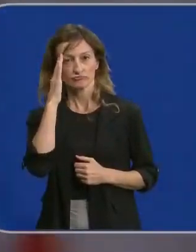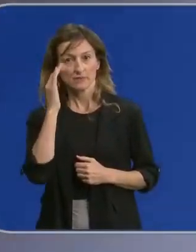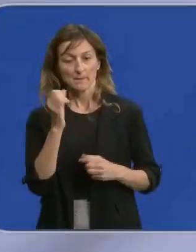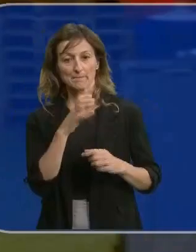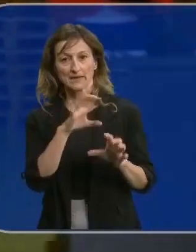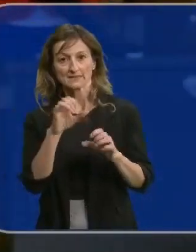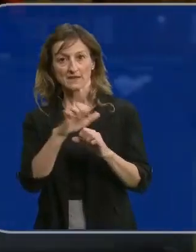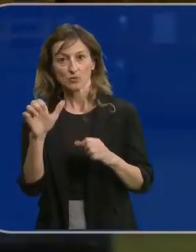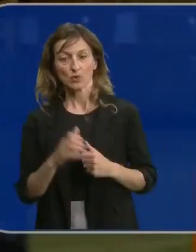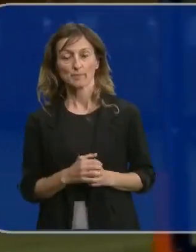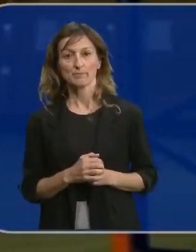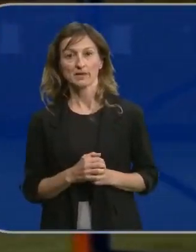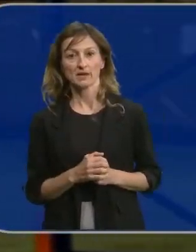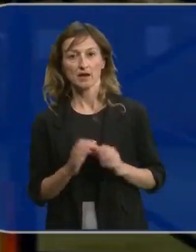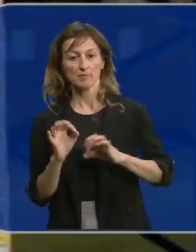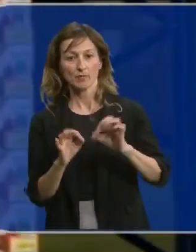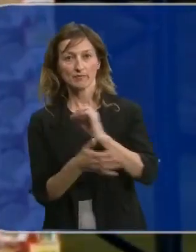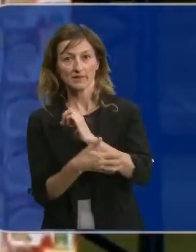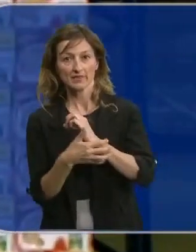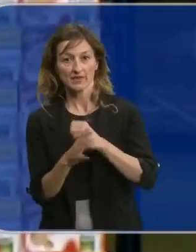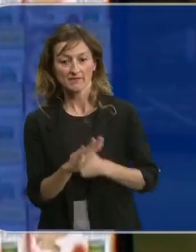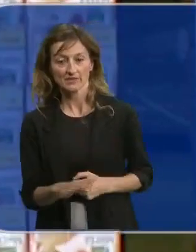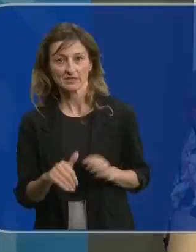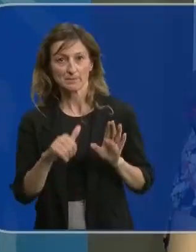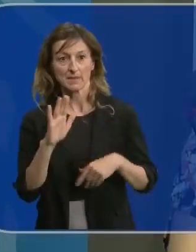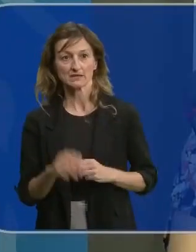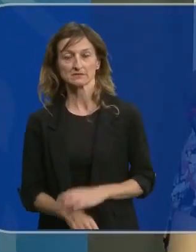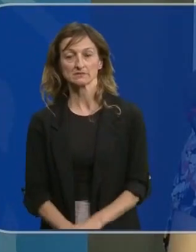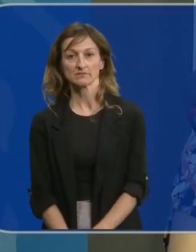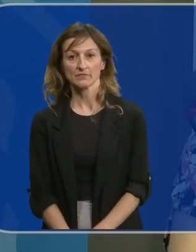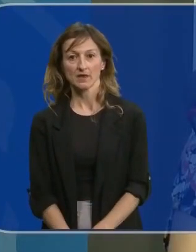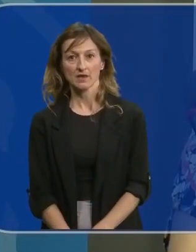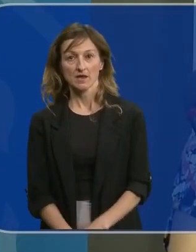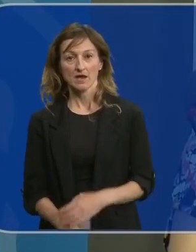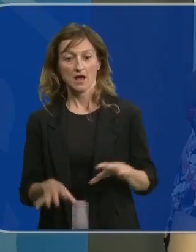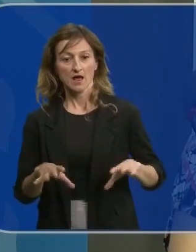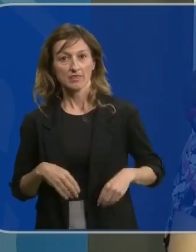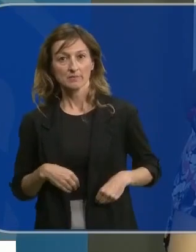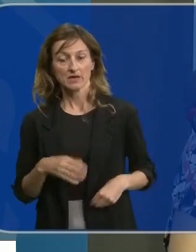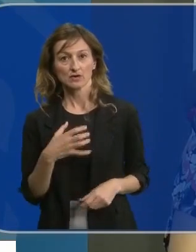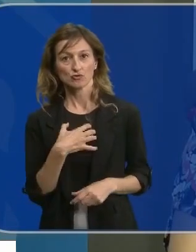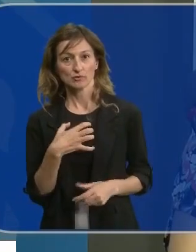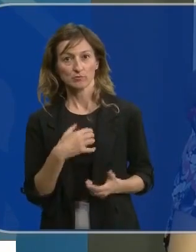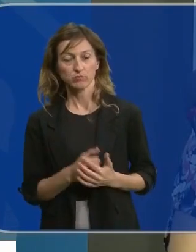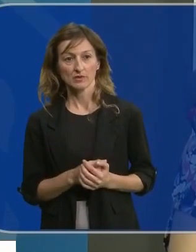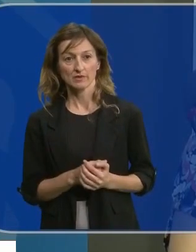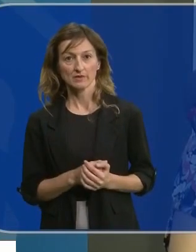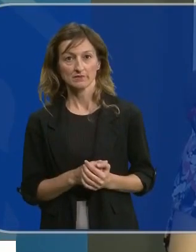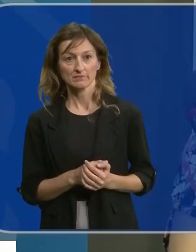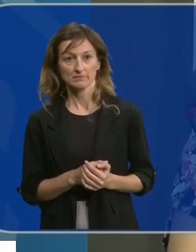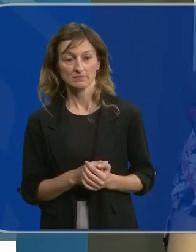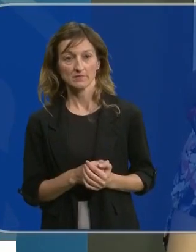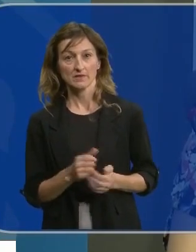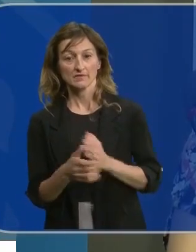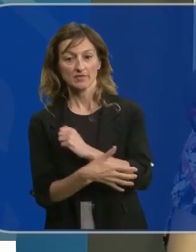países europeos con mayores índices de pobreza en la infancia es inaceptable que España tenga esta tasa Rope